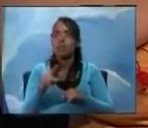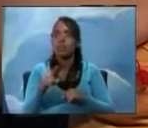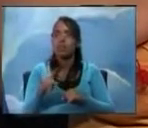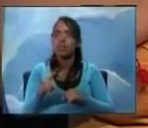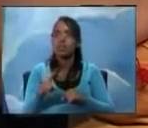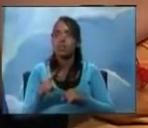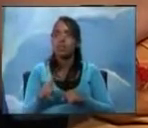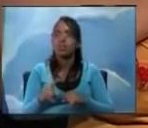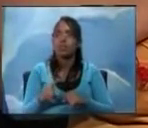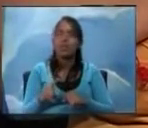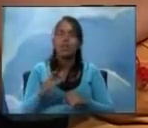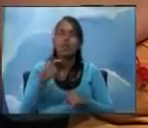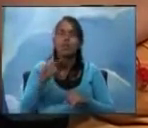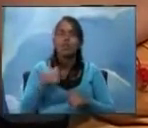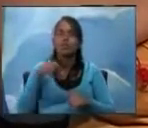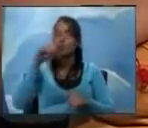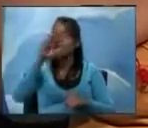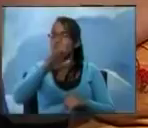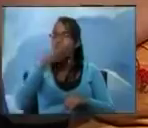Lo que se había perdido.